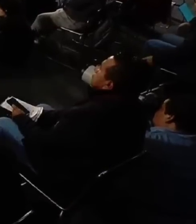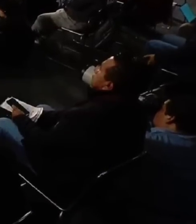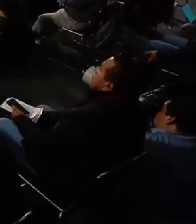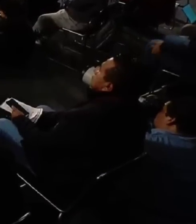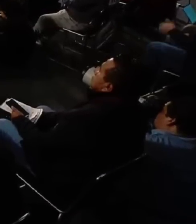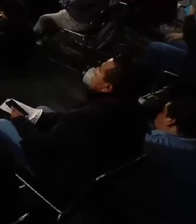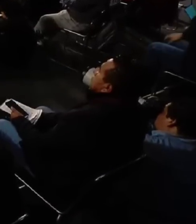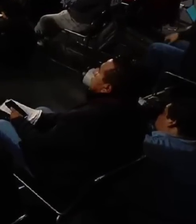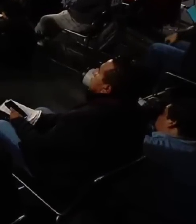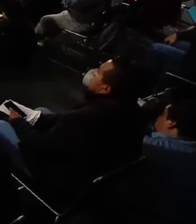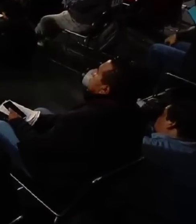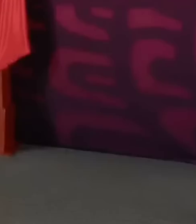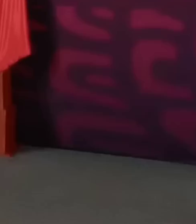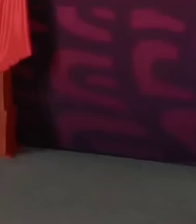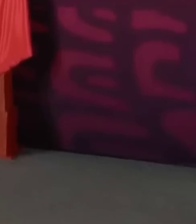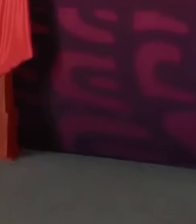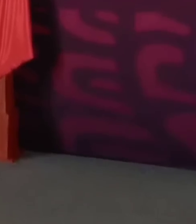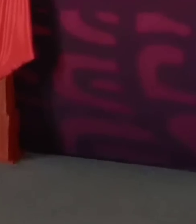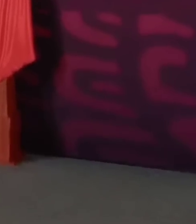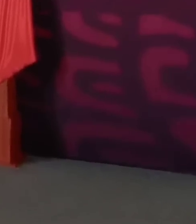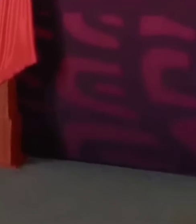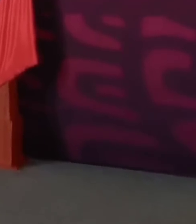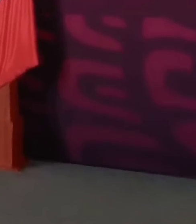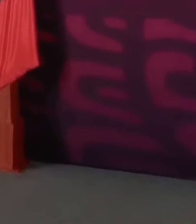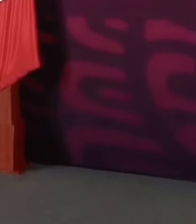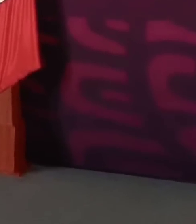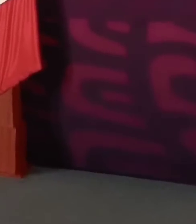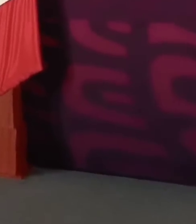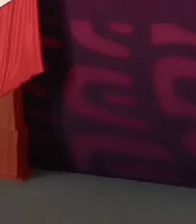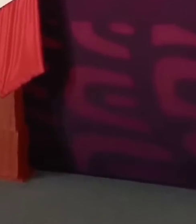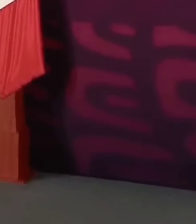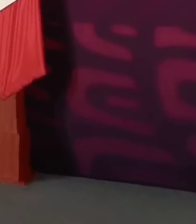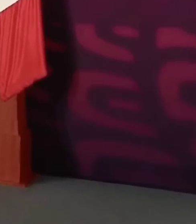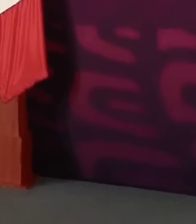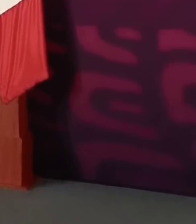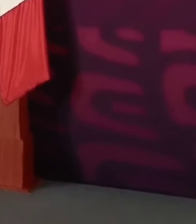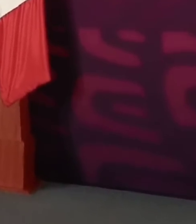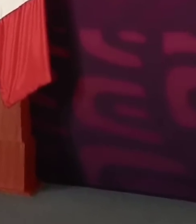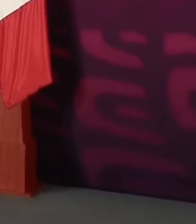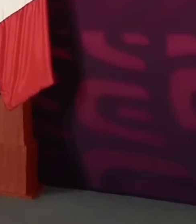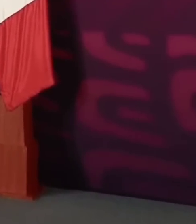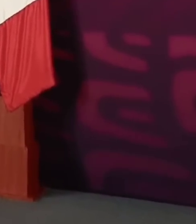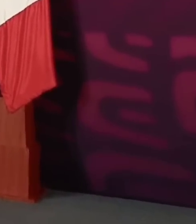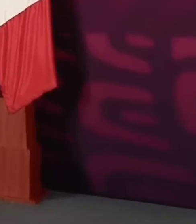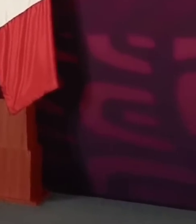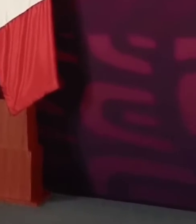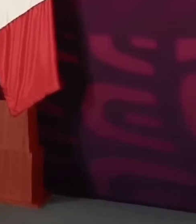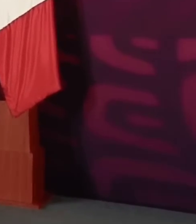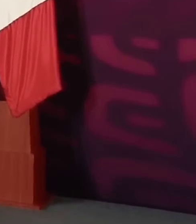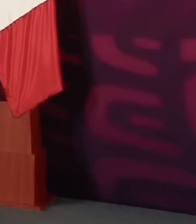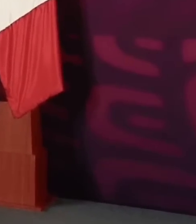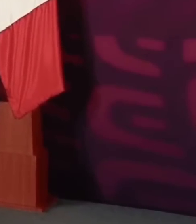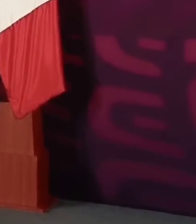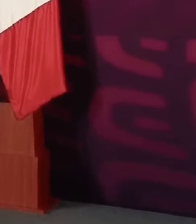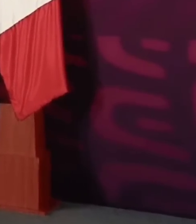del huracán y ya estaban eh nuestros